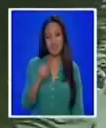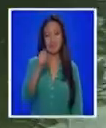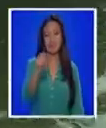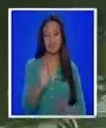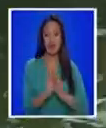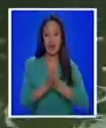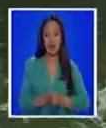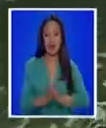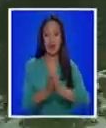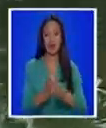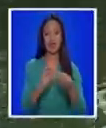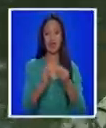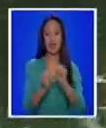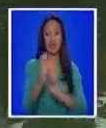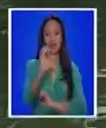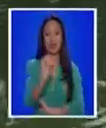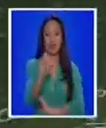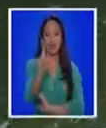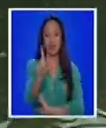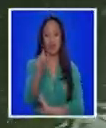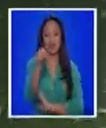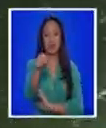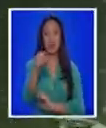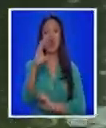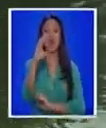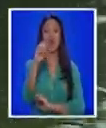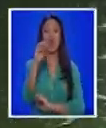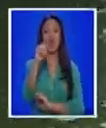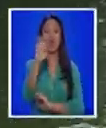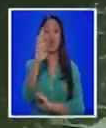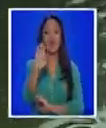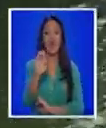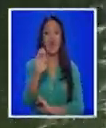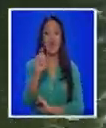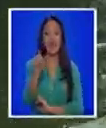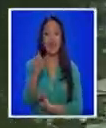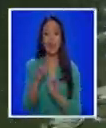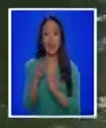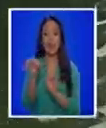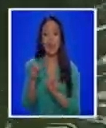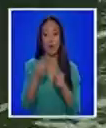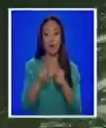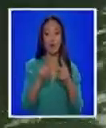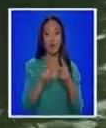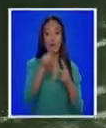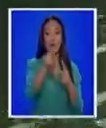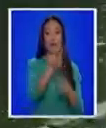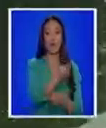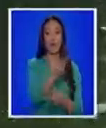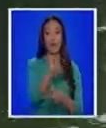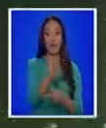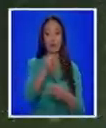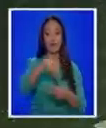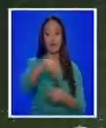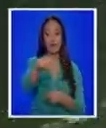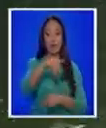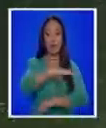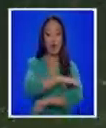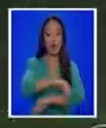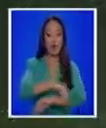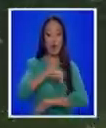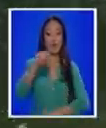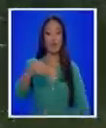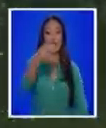bote número 01, Comité del Pueblo. Comité del Pueblo 01, Ronda 22. La Rodríguez,